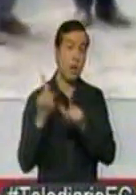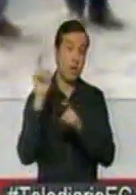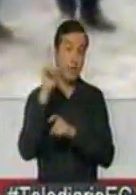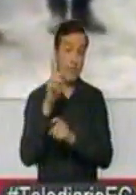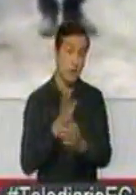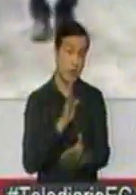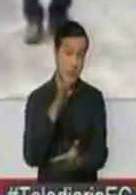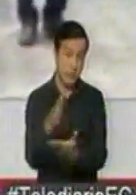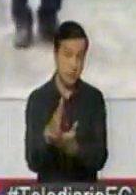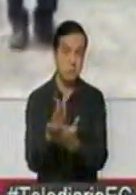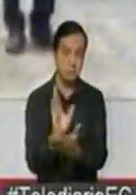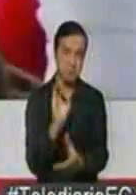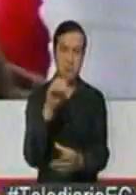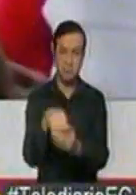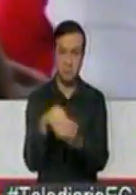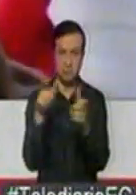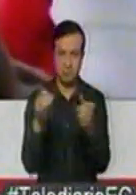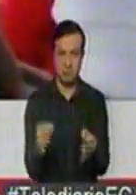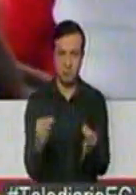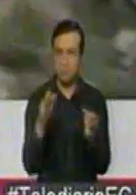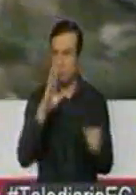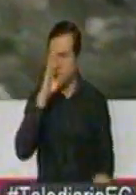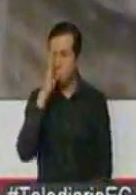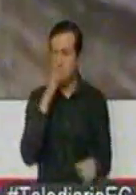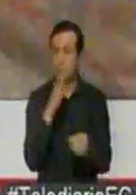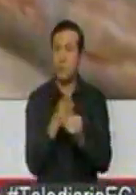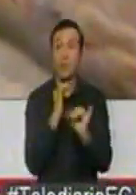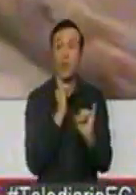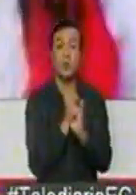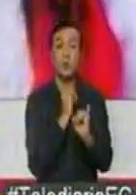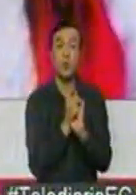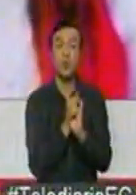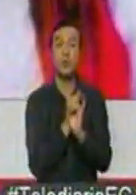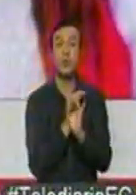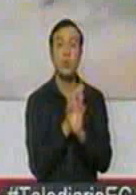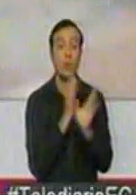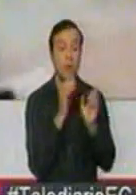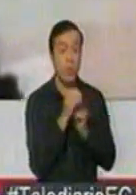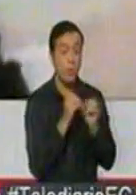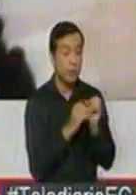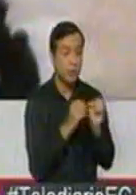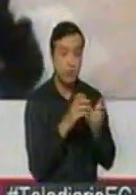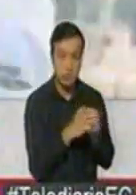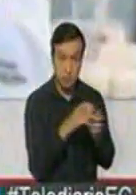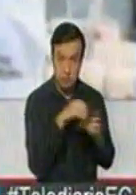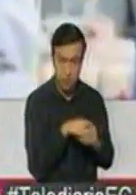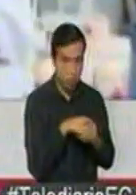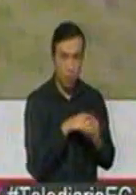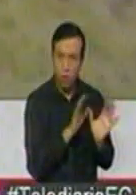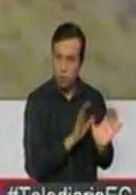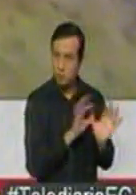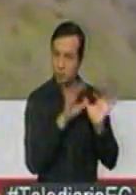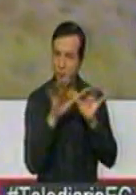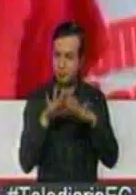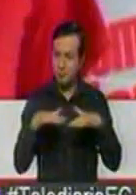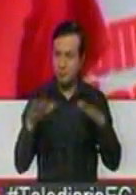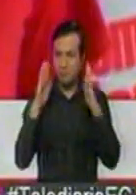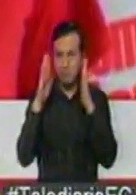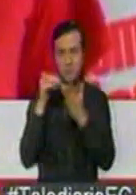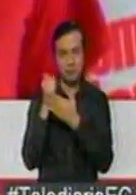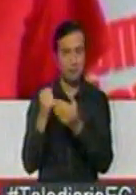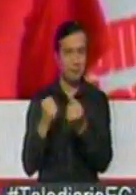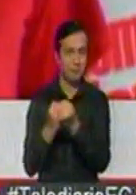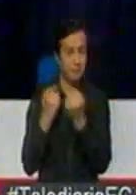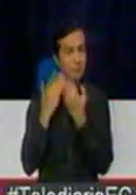país. El objetivo es que las instituciones estén más cerca de quienes más lo necesitan, con atención